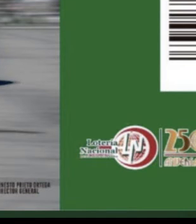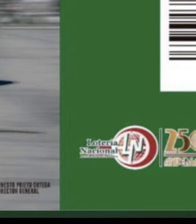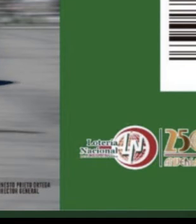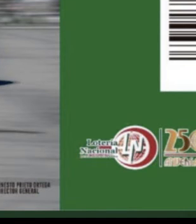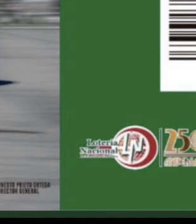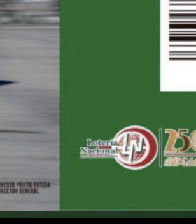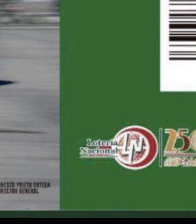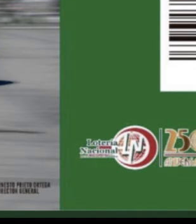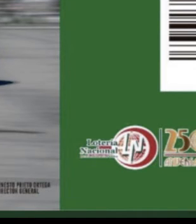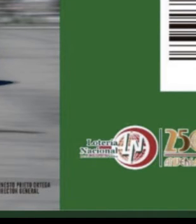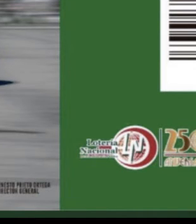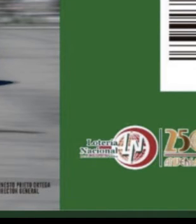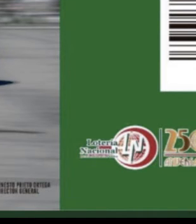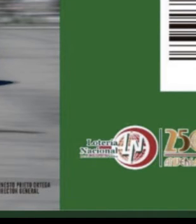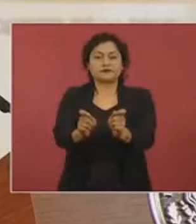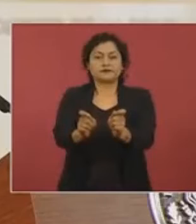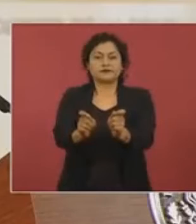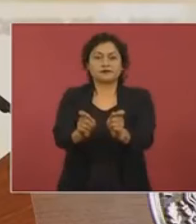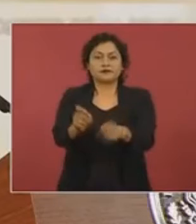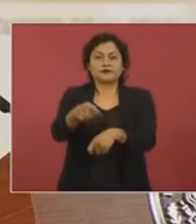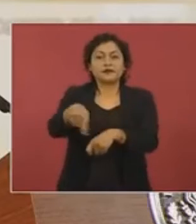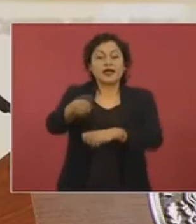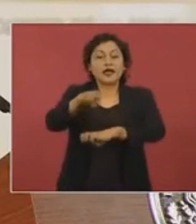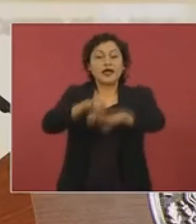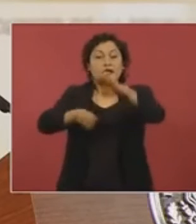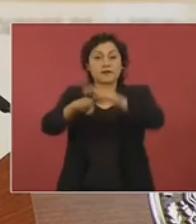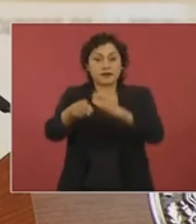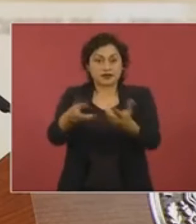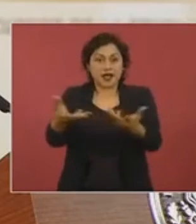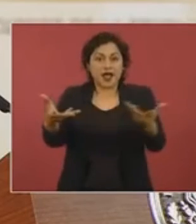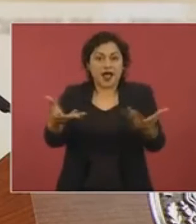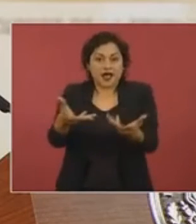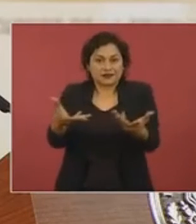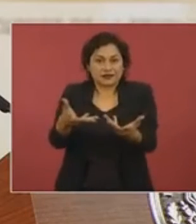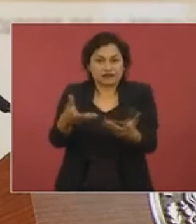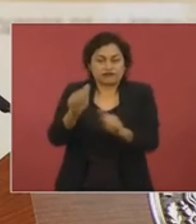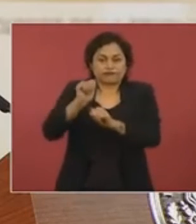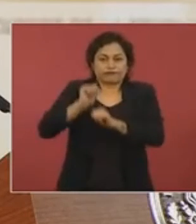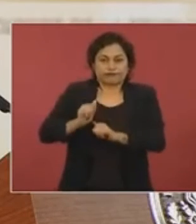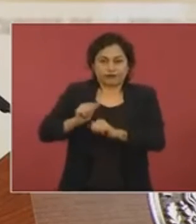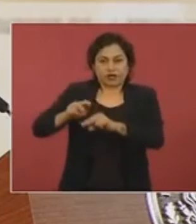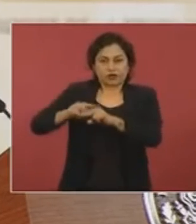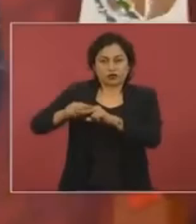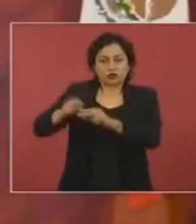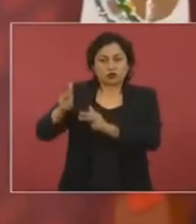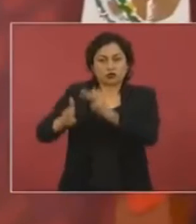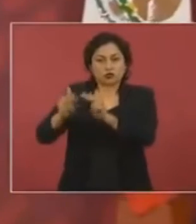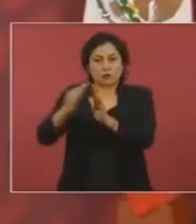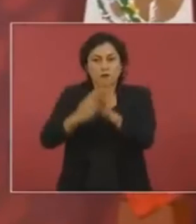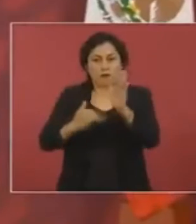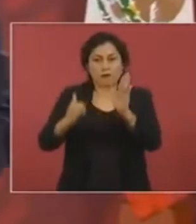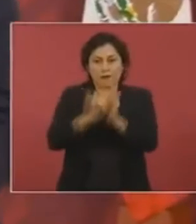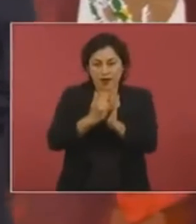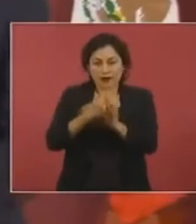del Aeropuerto Internacional Felipe Ángeles para su exhibición. Esto a raíz de que no se ha podido vender ni con los cachitos de la rifa.